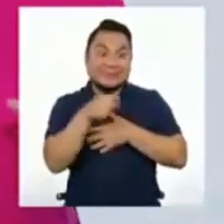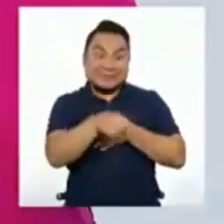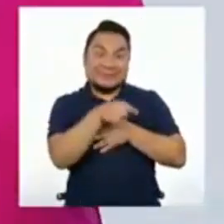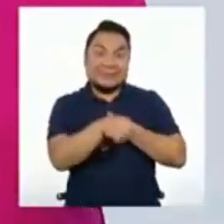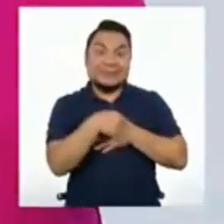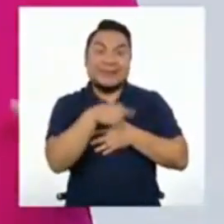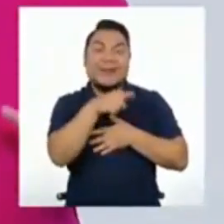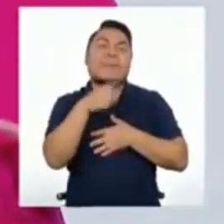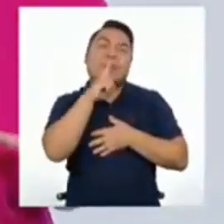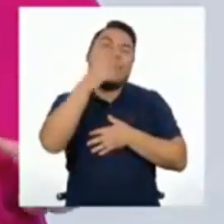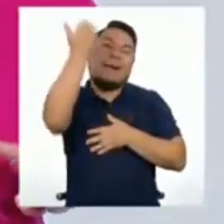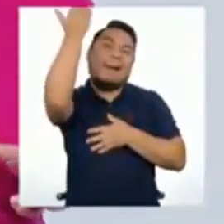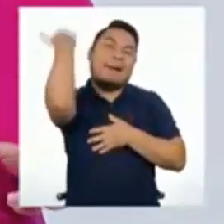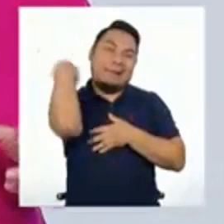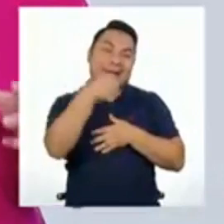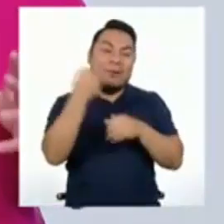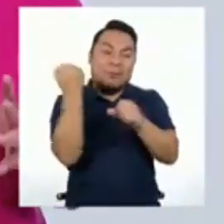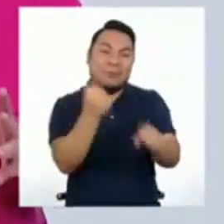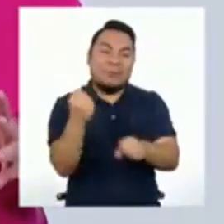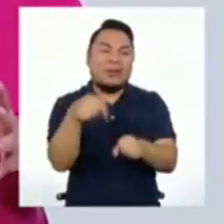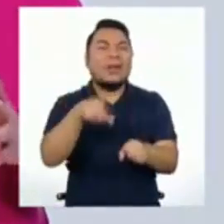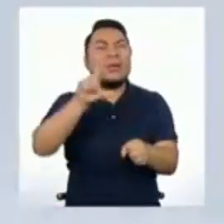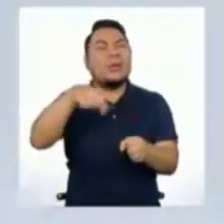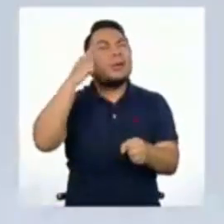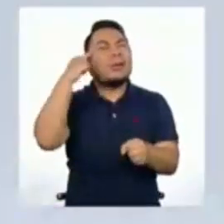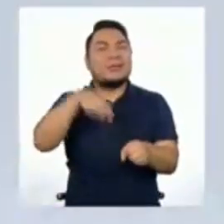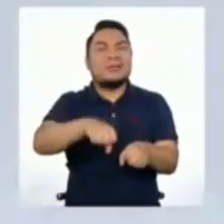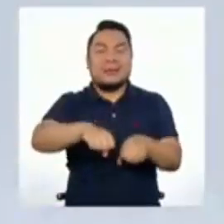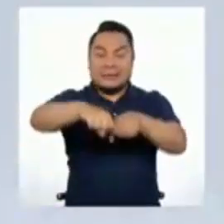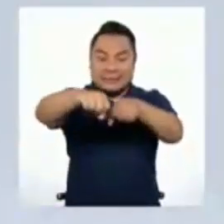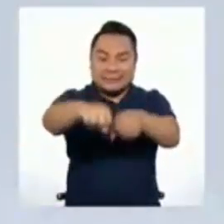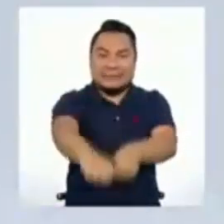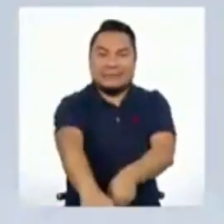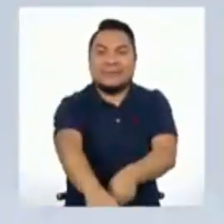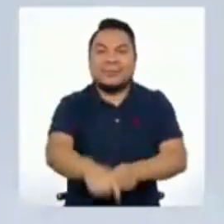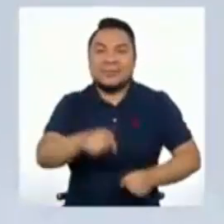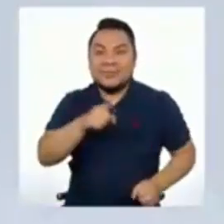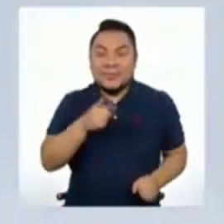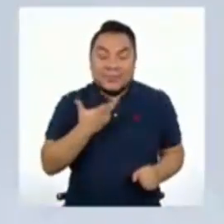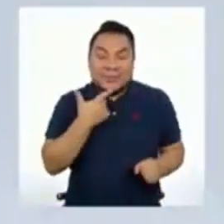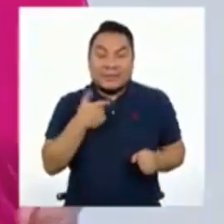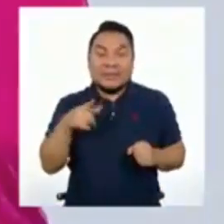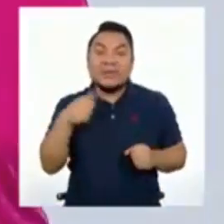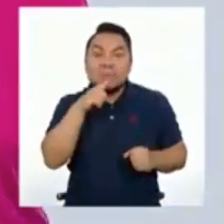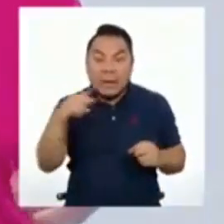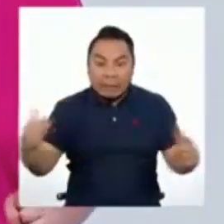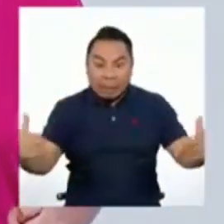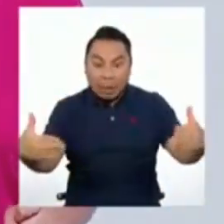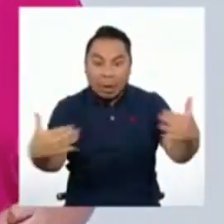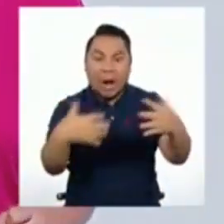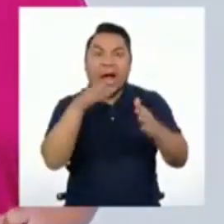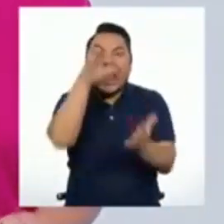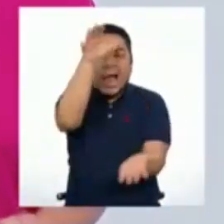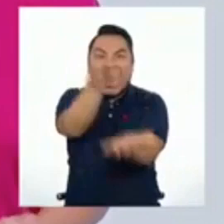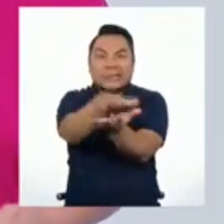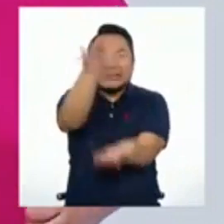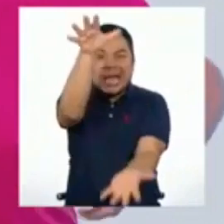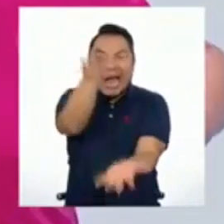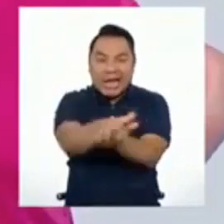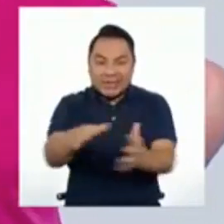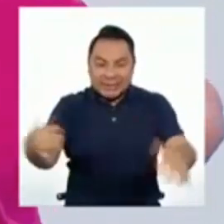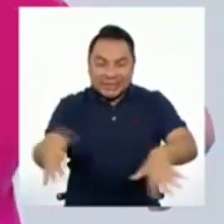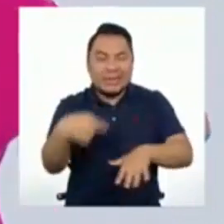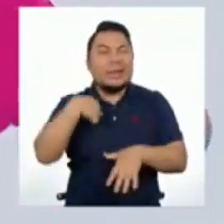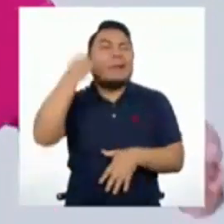Otras veces imaginaba que la escoba era un puente para cruzar un lago lleno de cocodrilos y rescatar a mi abuela